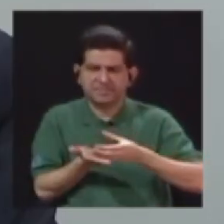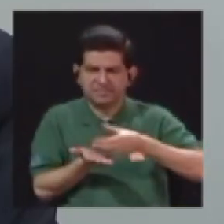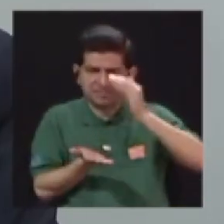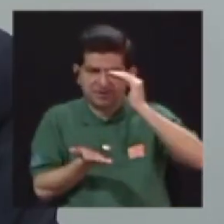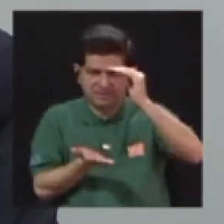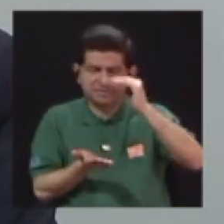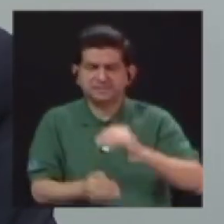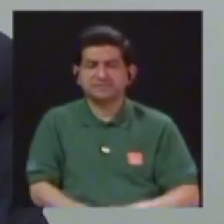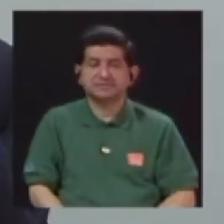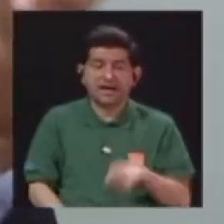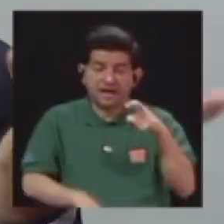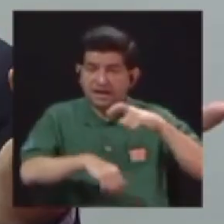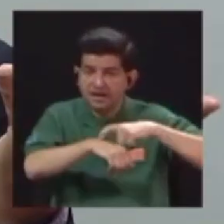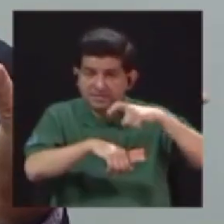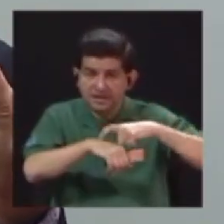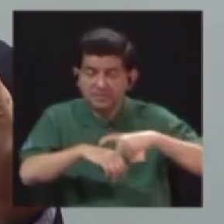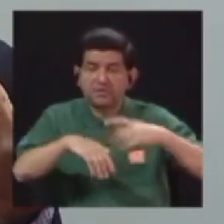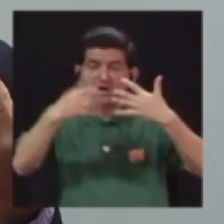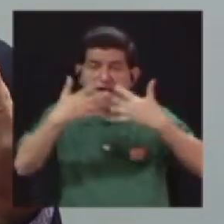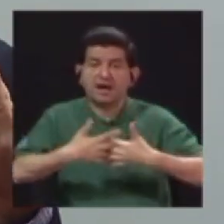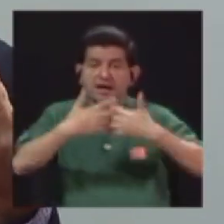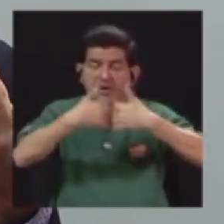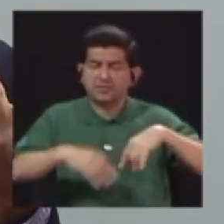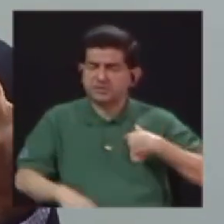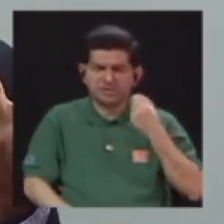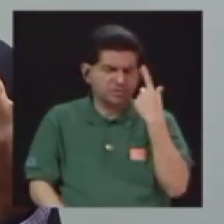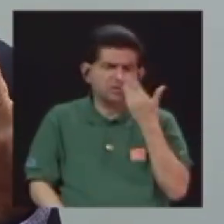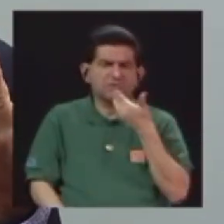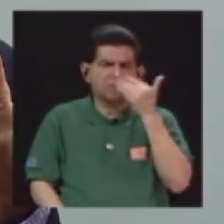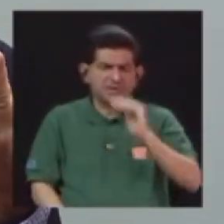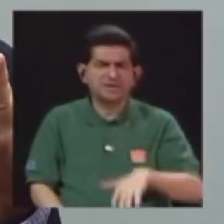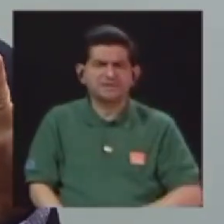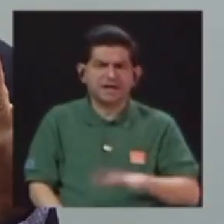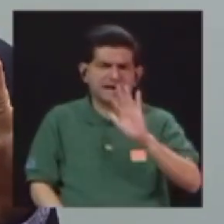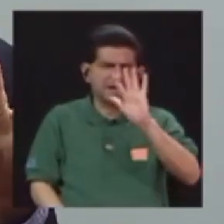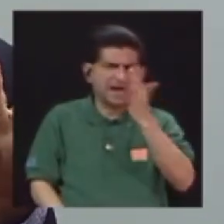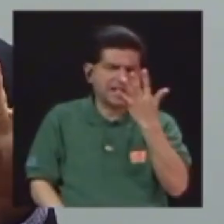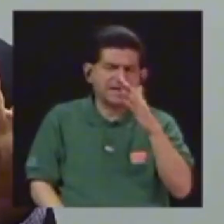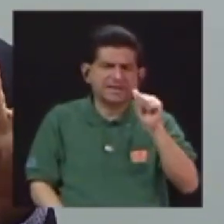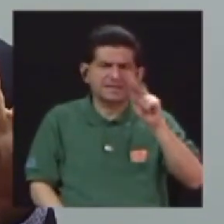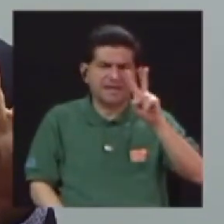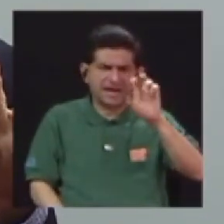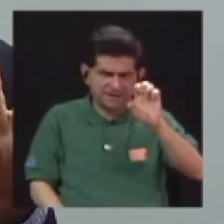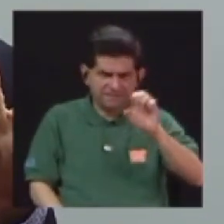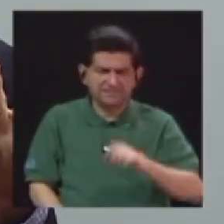En esa época la compañía, si yo no entiendo mal, quedaba en la Quinta Avenida,